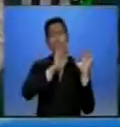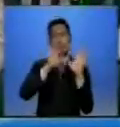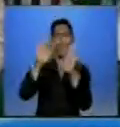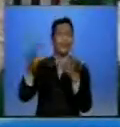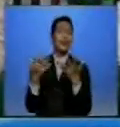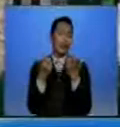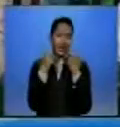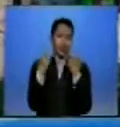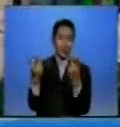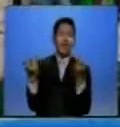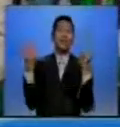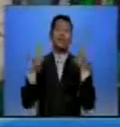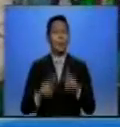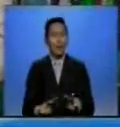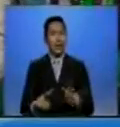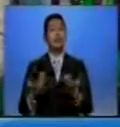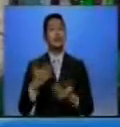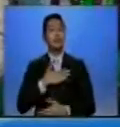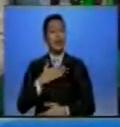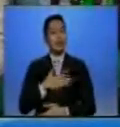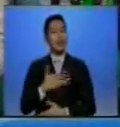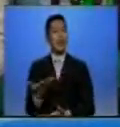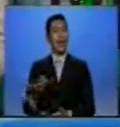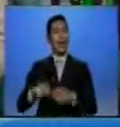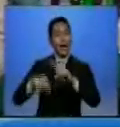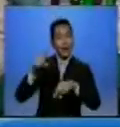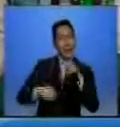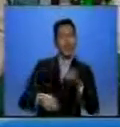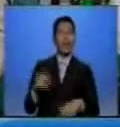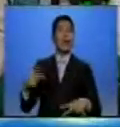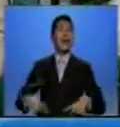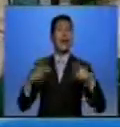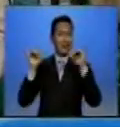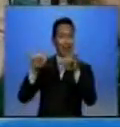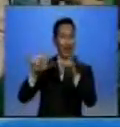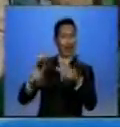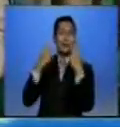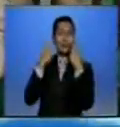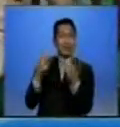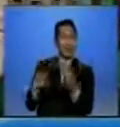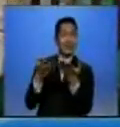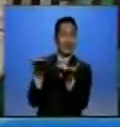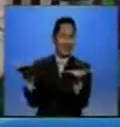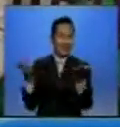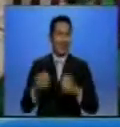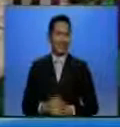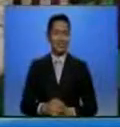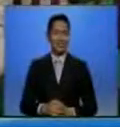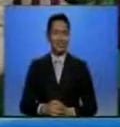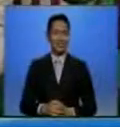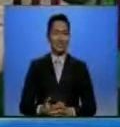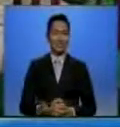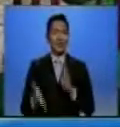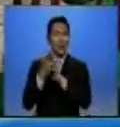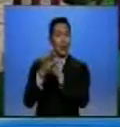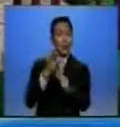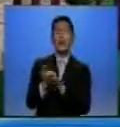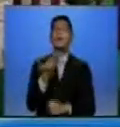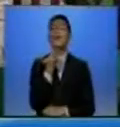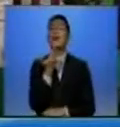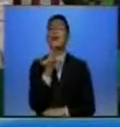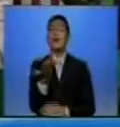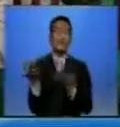para las familias, pero también para nuestra compañera Silrat Traslaviña, que está viviendo intensamente la Navidad desde este lugar. Cuéntanos, Silrat, cómo se